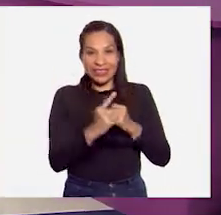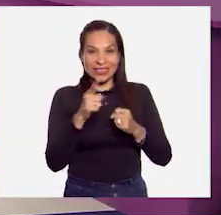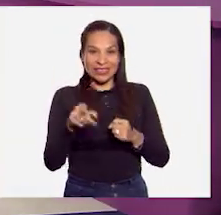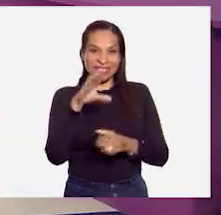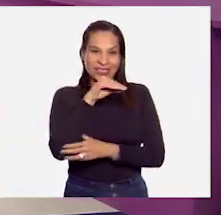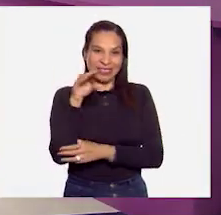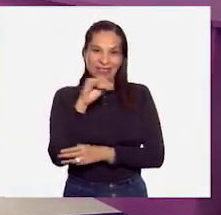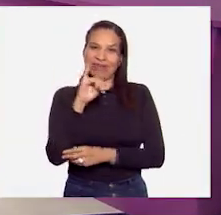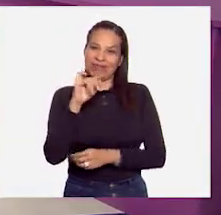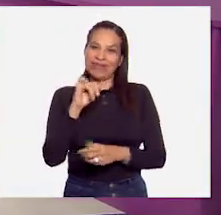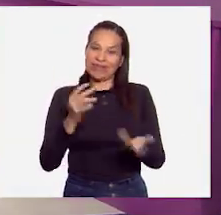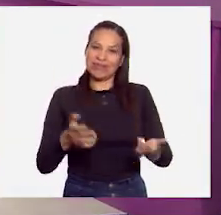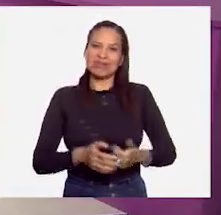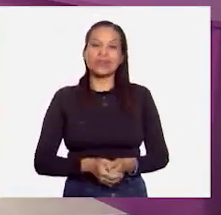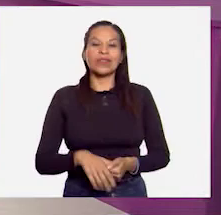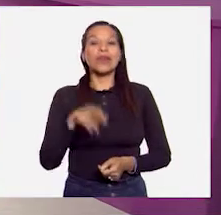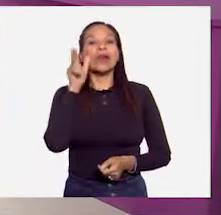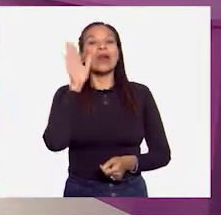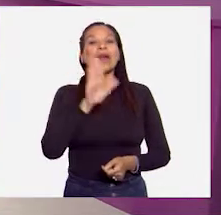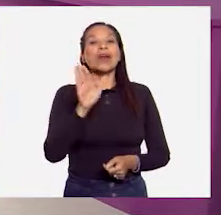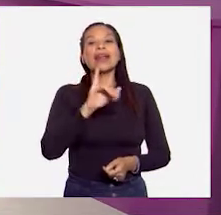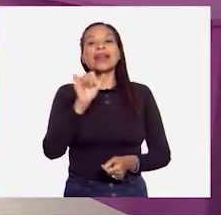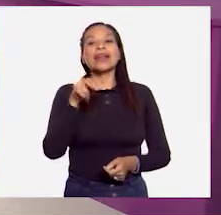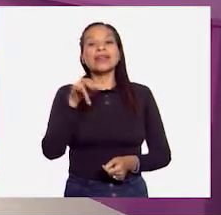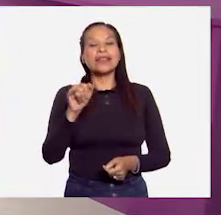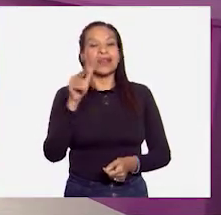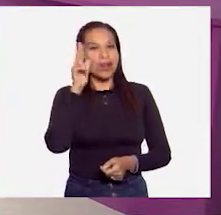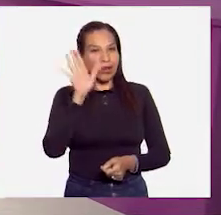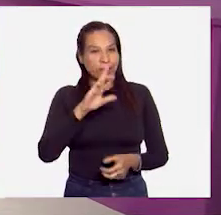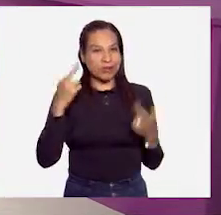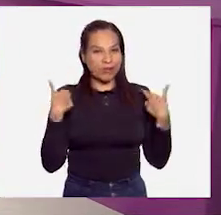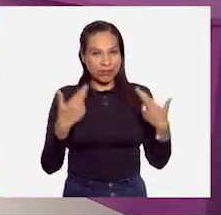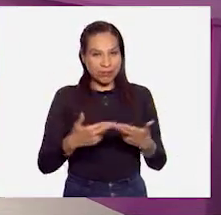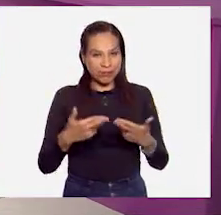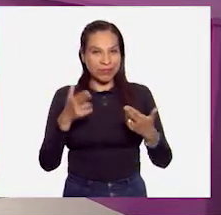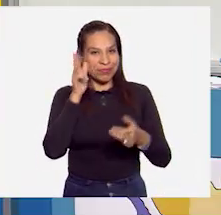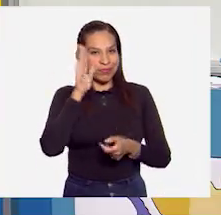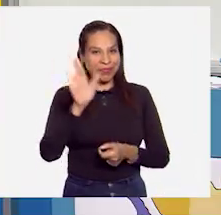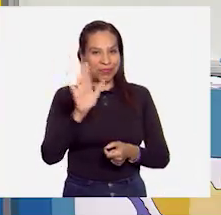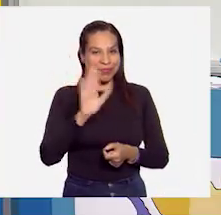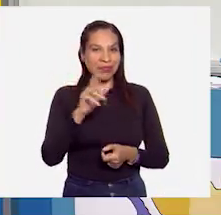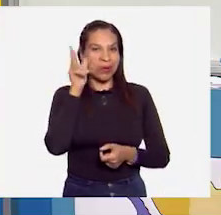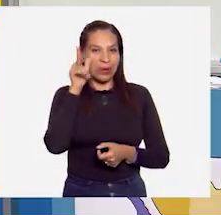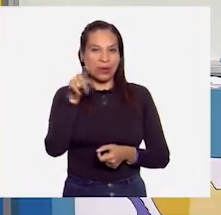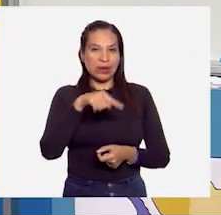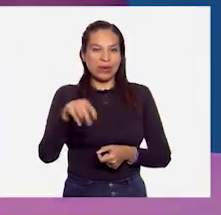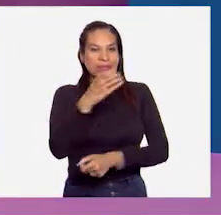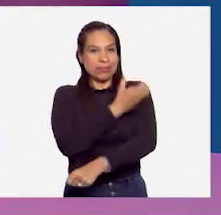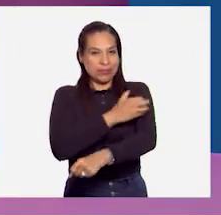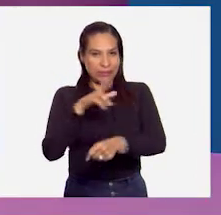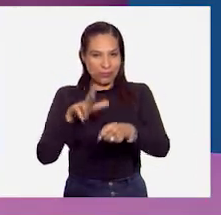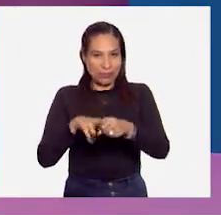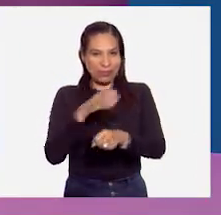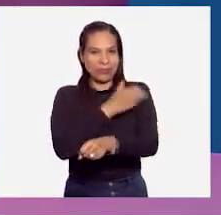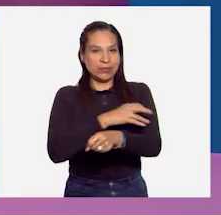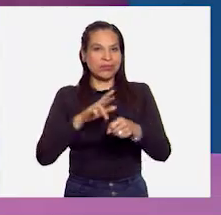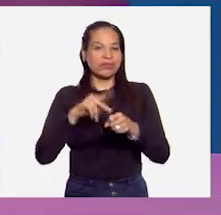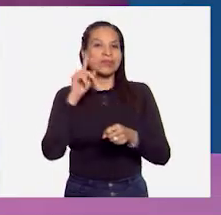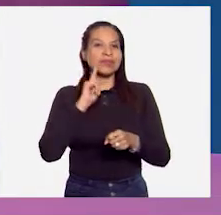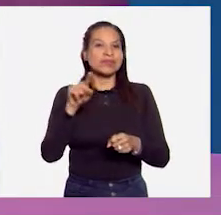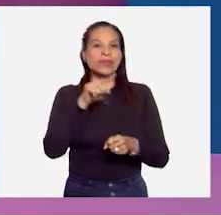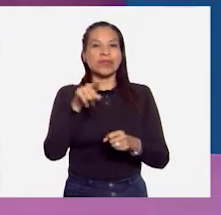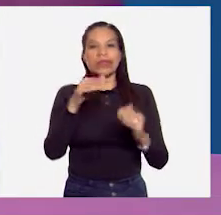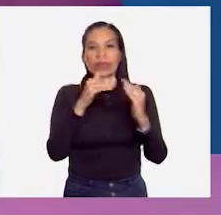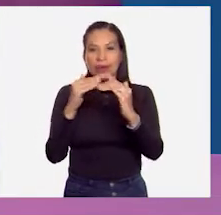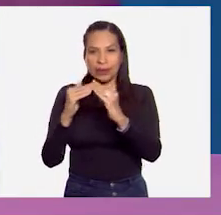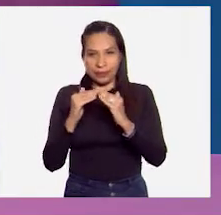Sí. Hola, Jenny. Hola, profesor. Hola, hola. Y hola a mis compañeras y compañeros allá en